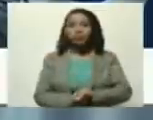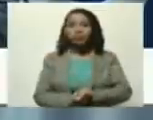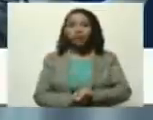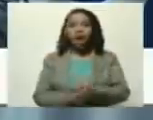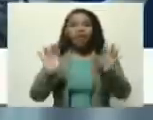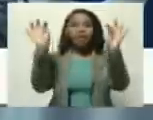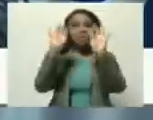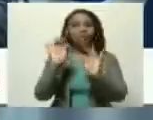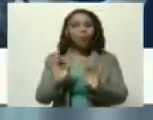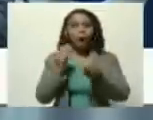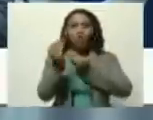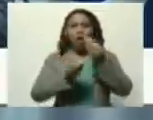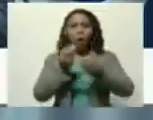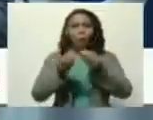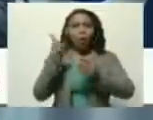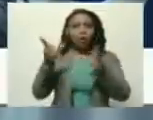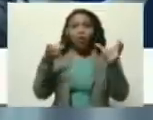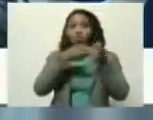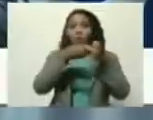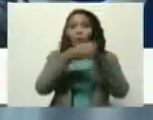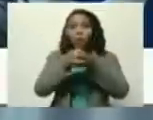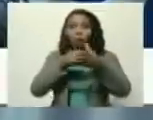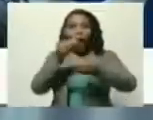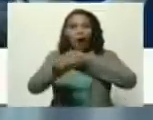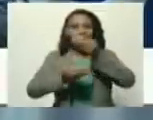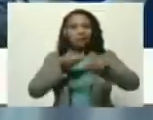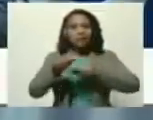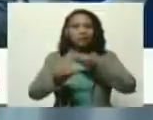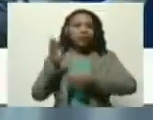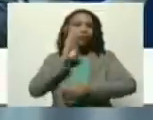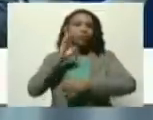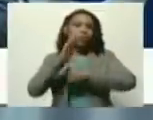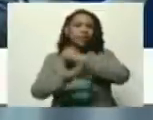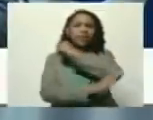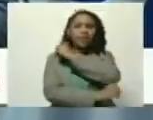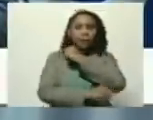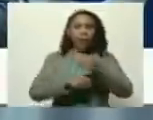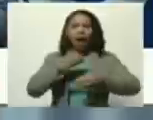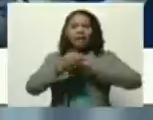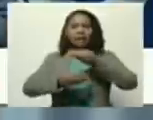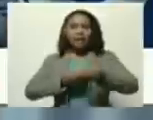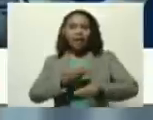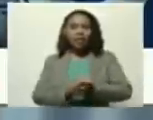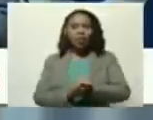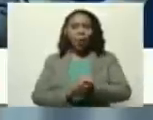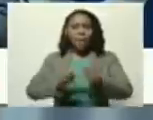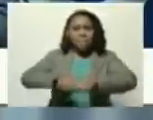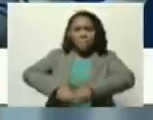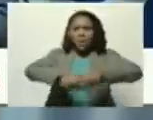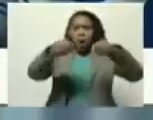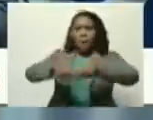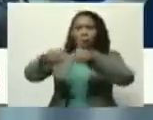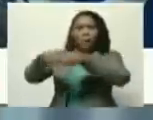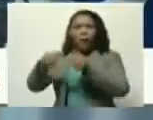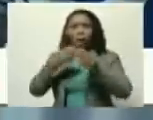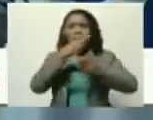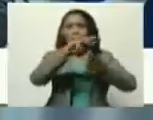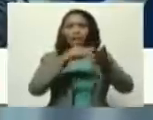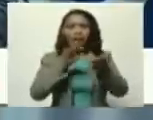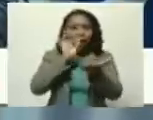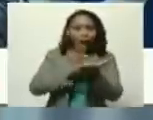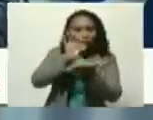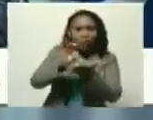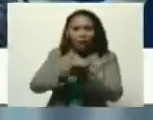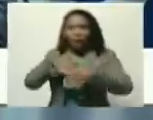manera de cómo estas mafias actúan, vandalizando, repito, destruyendo ese material estratégico